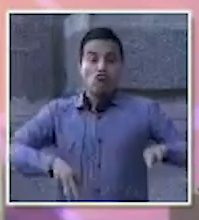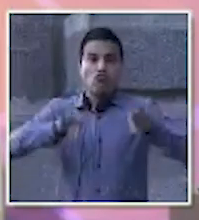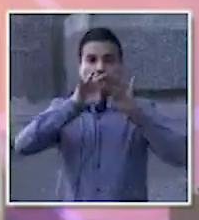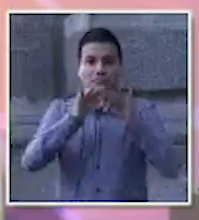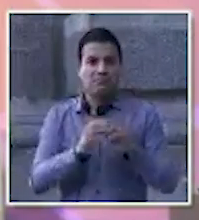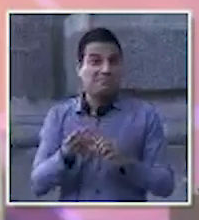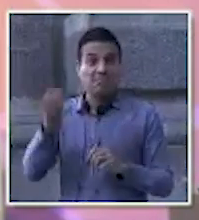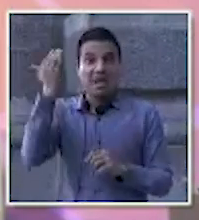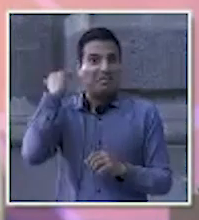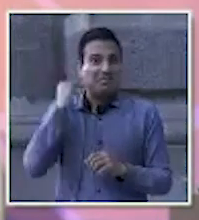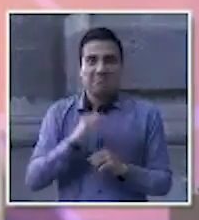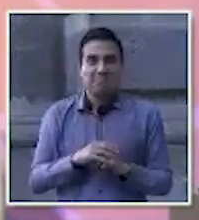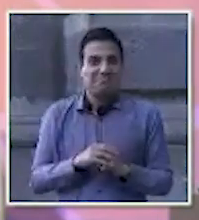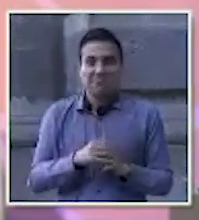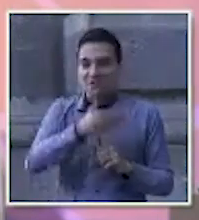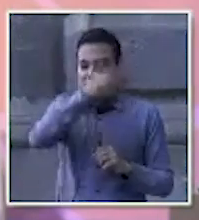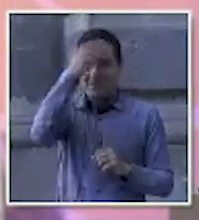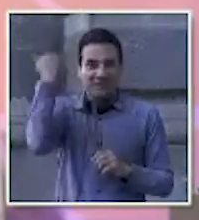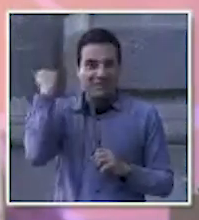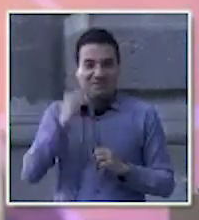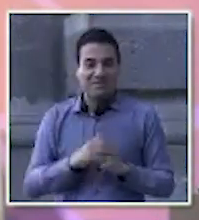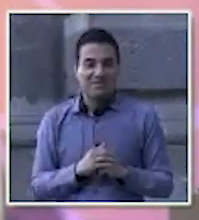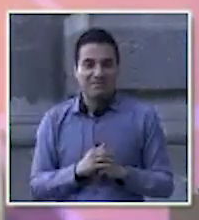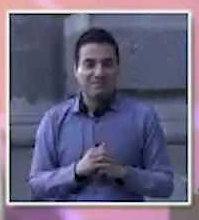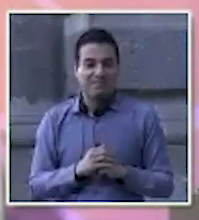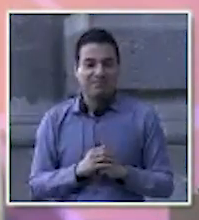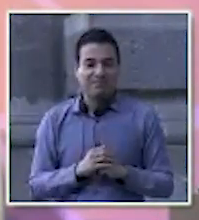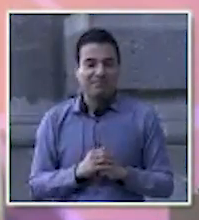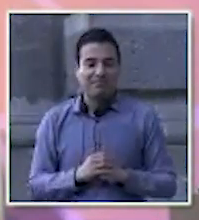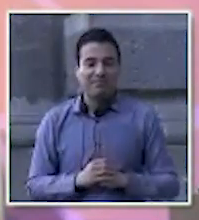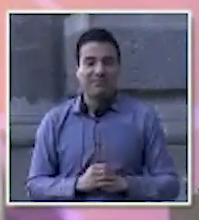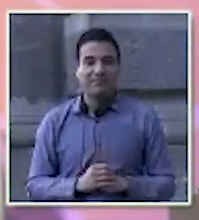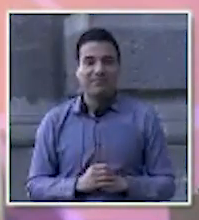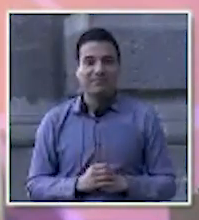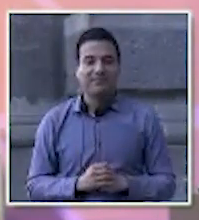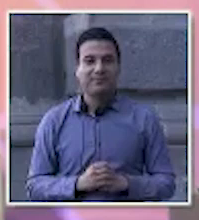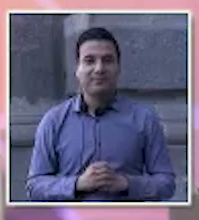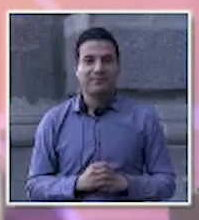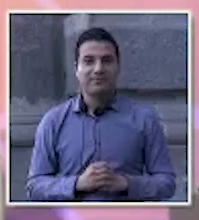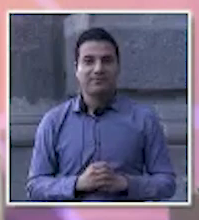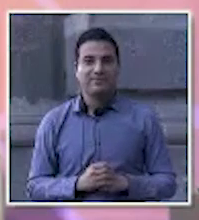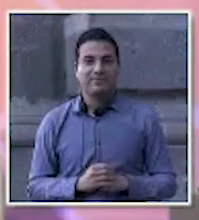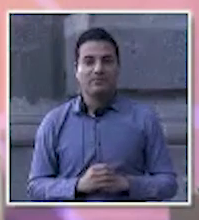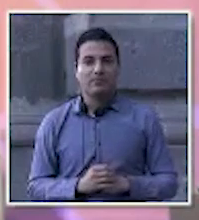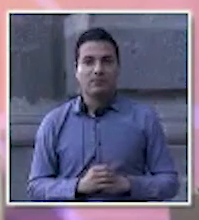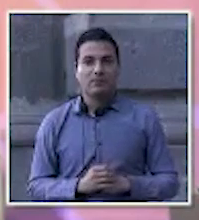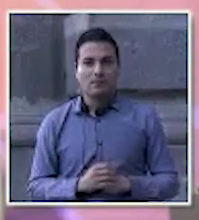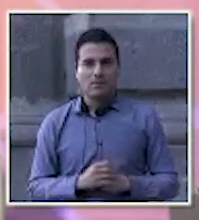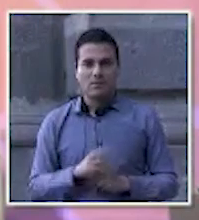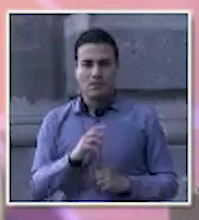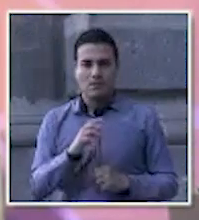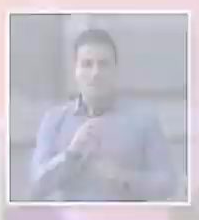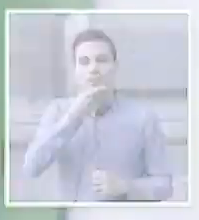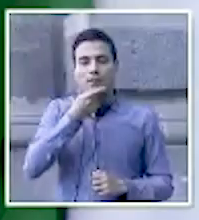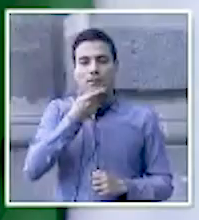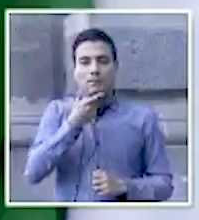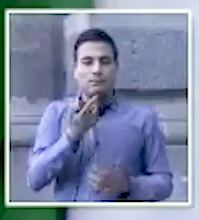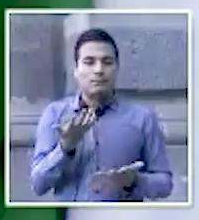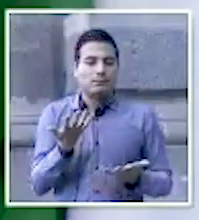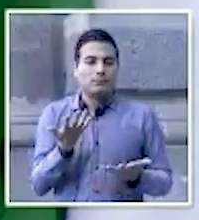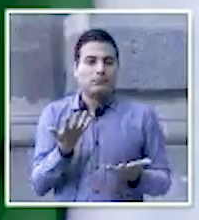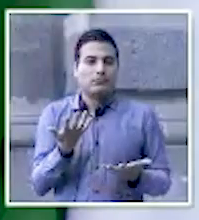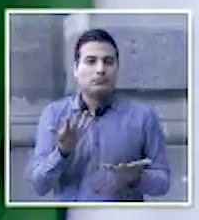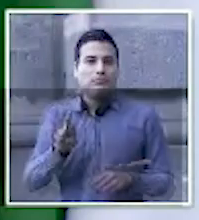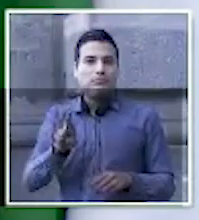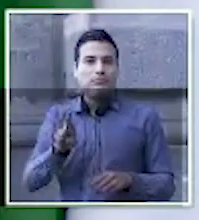establecen los mecanismos de credibilidad, de verificación. No poder